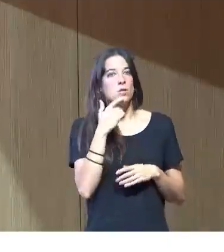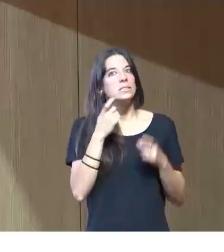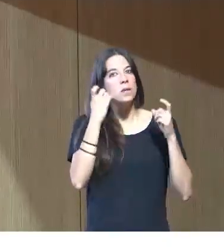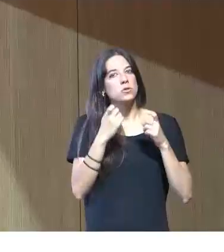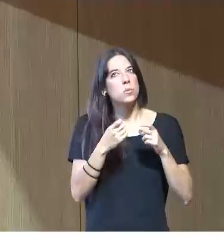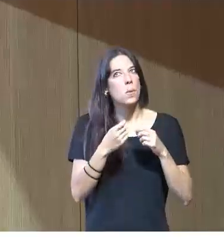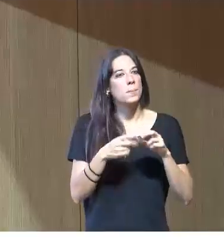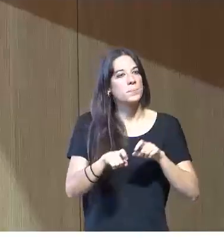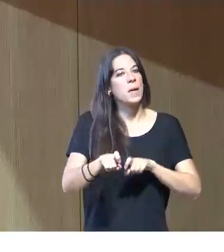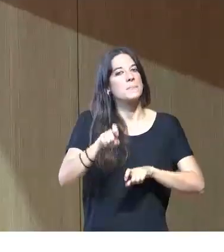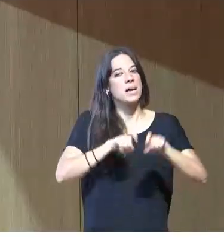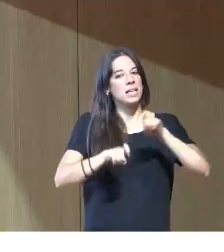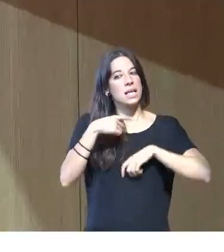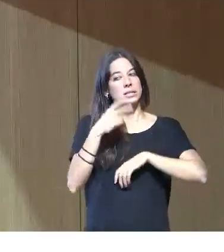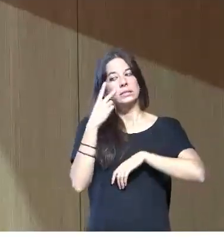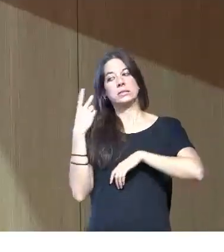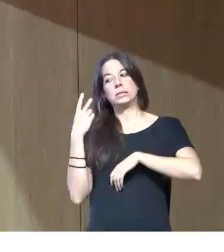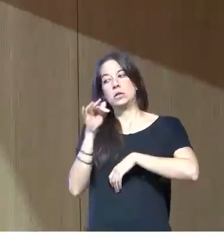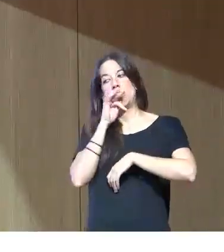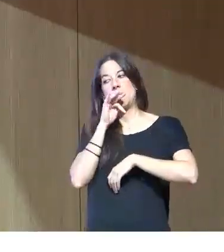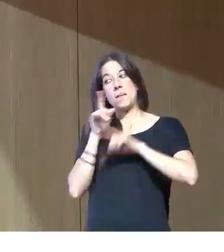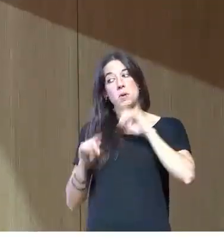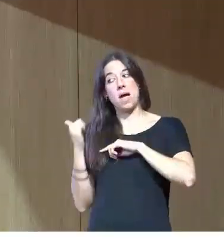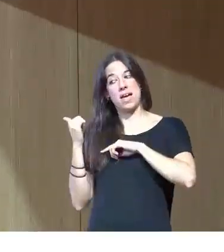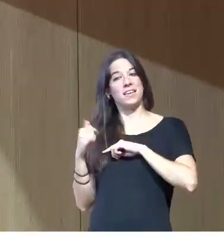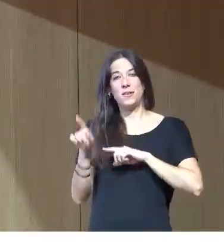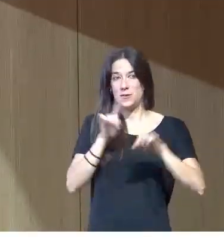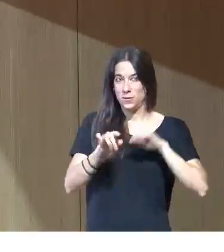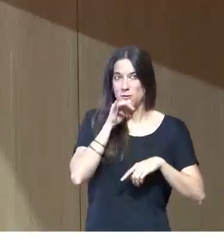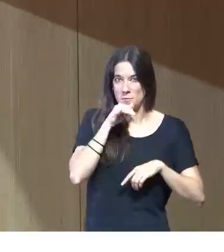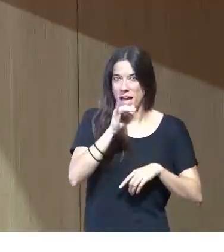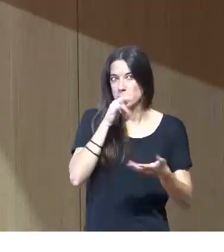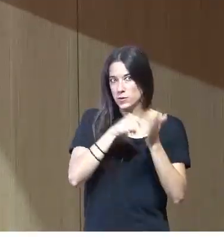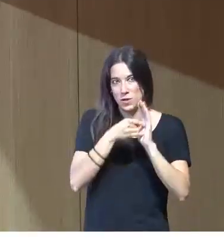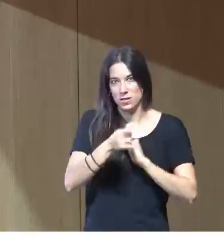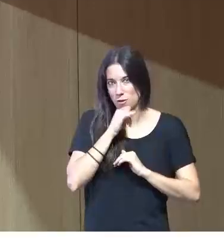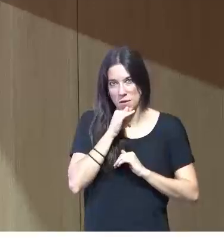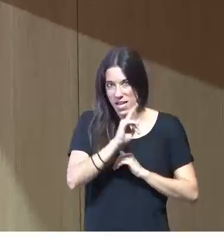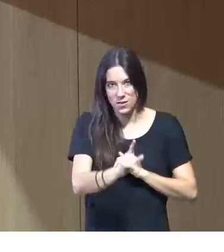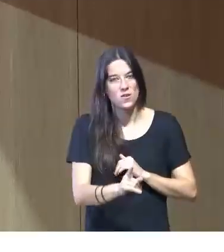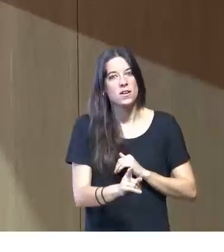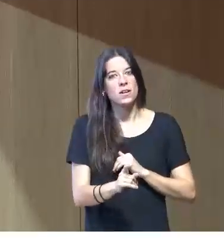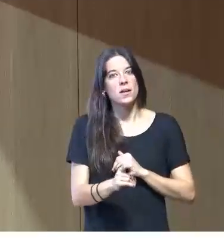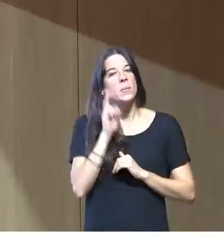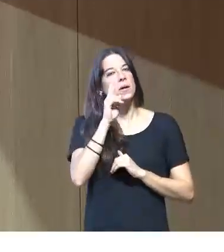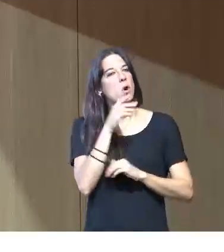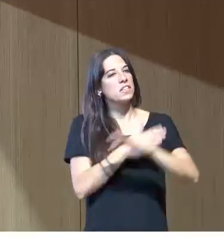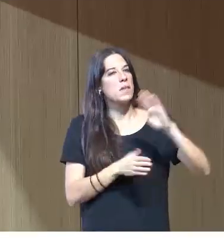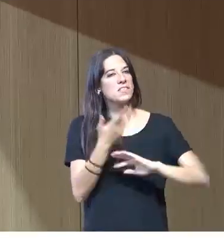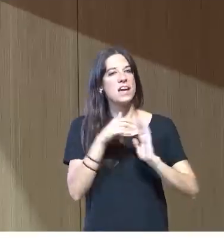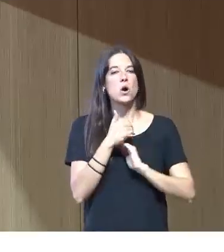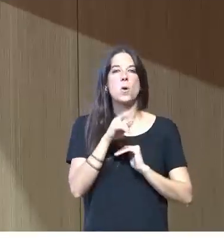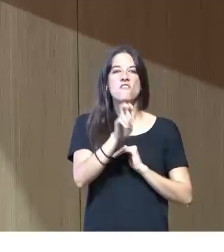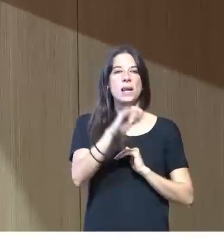más atrás no se ha corregido ha sido el tema de ver capacidad como como una minusvalía como